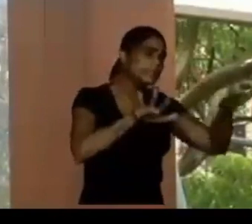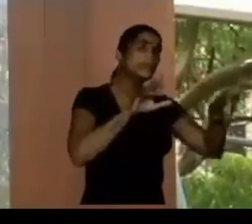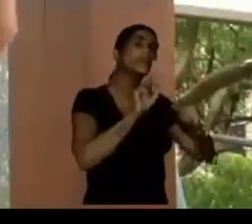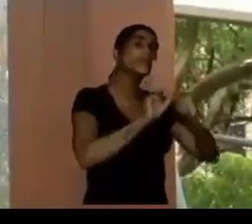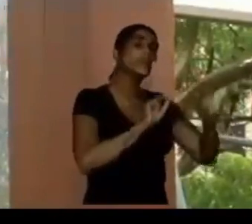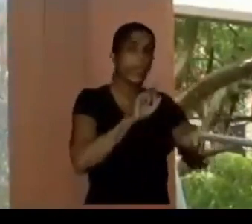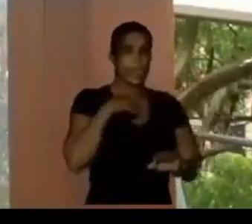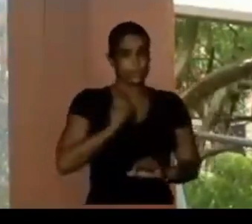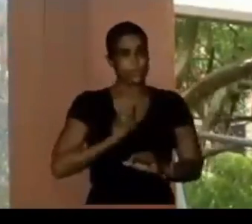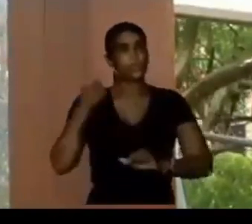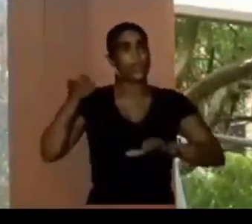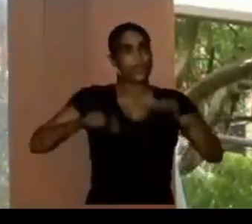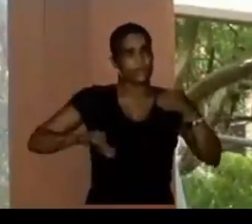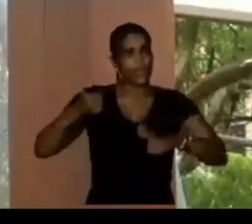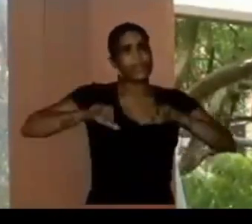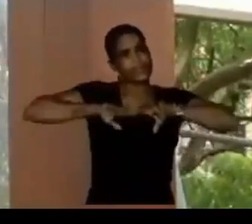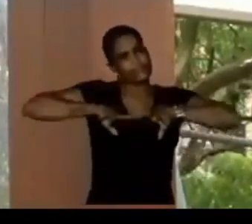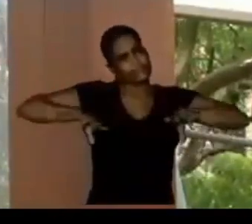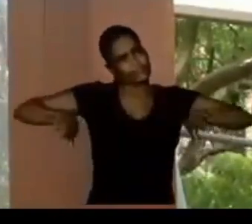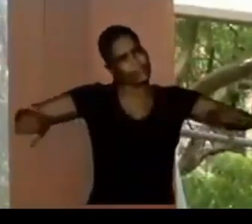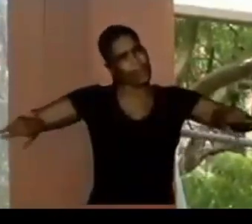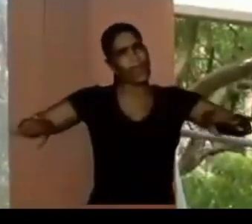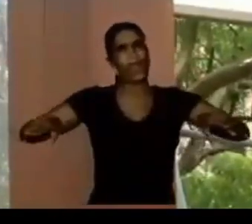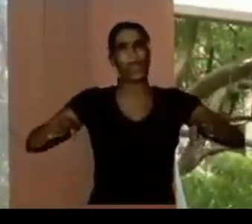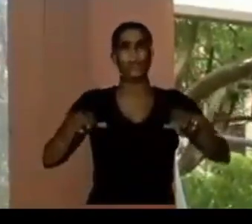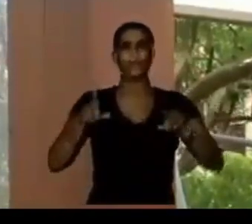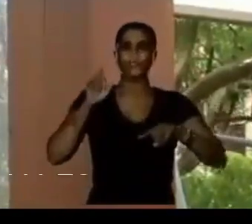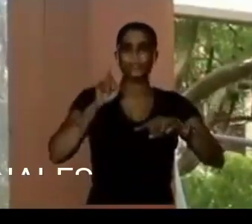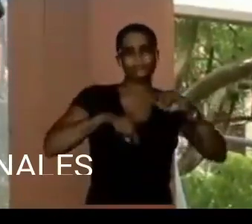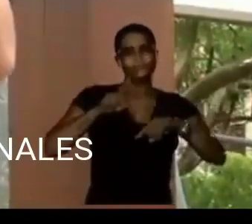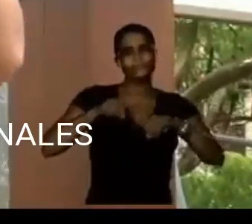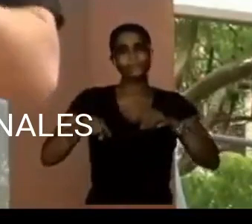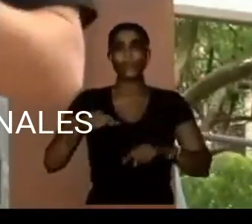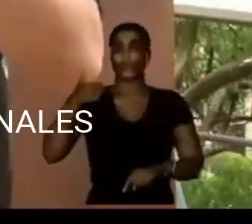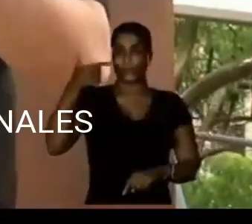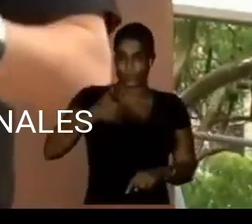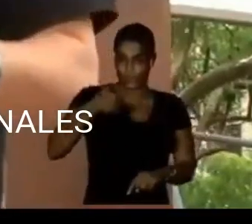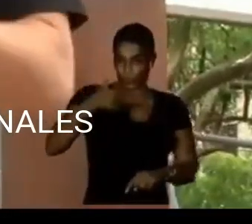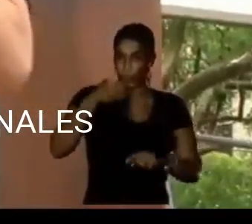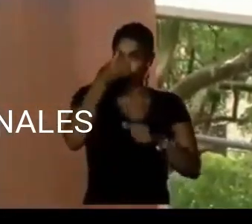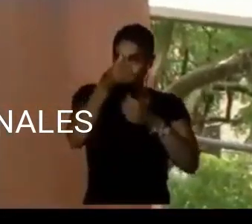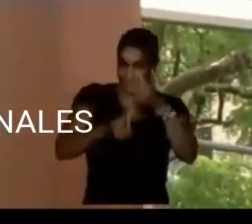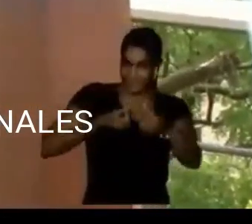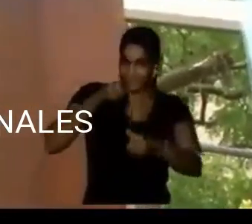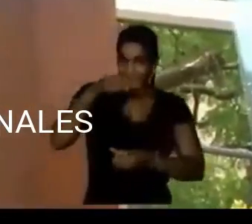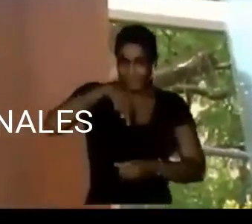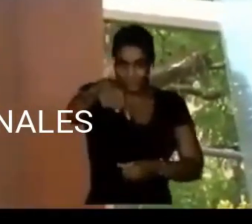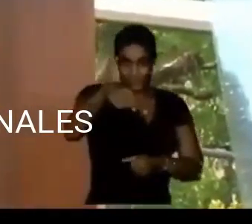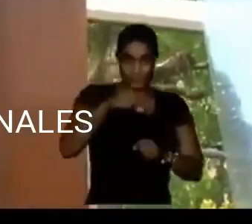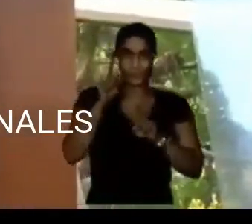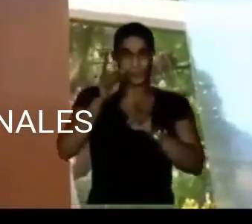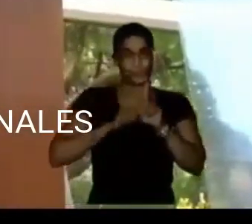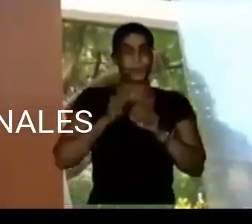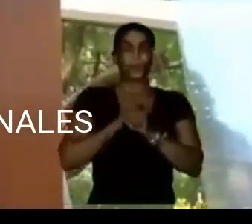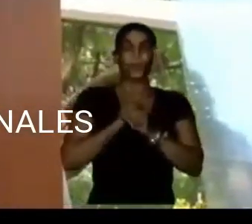con ustedes que nosotros evaluamos varios mercados y que para el segundo semestre, exactamente el segundo semestre de este